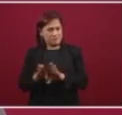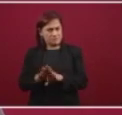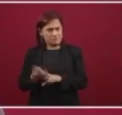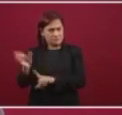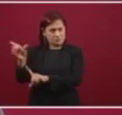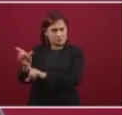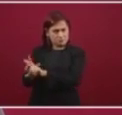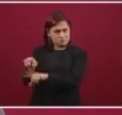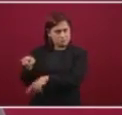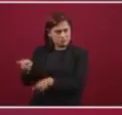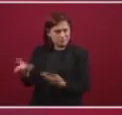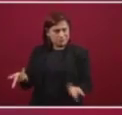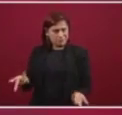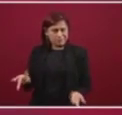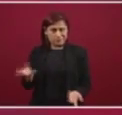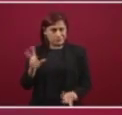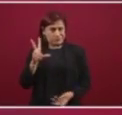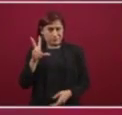No,